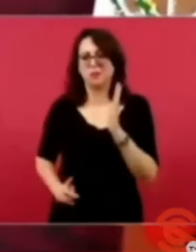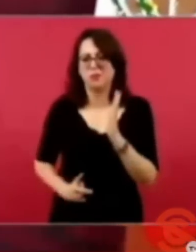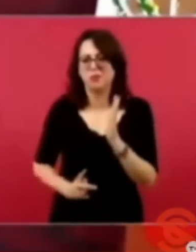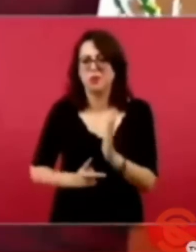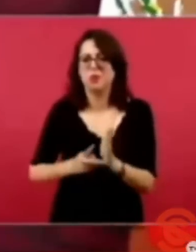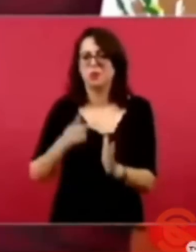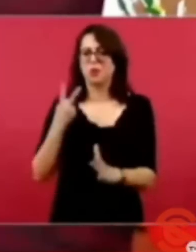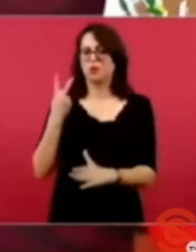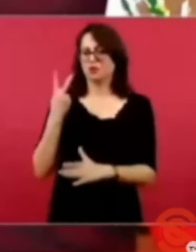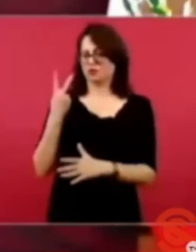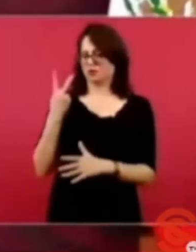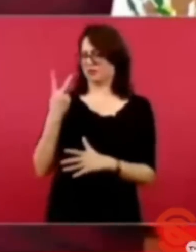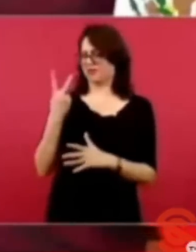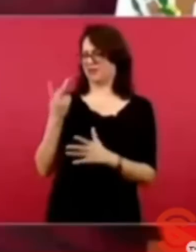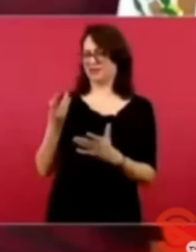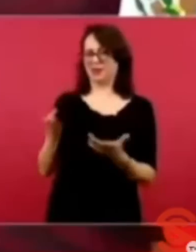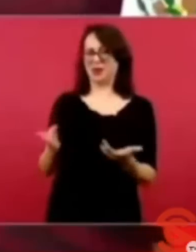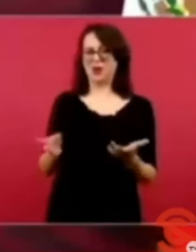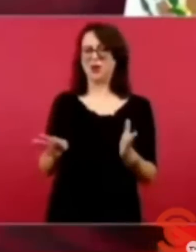su